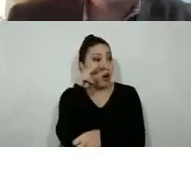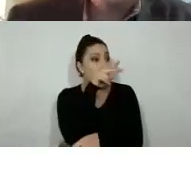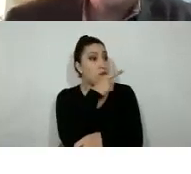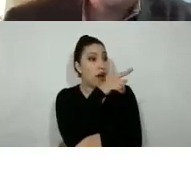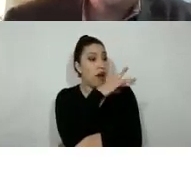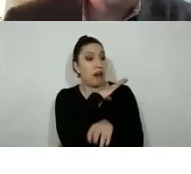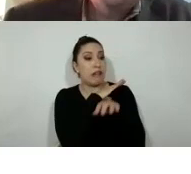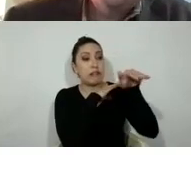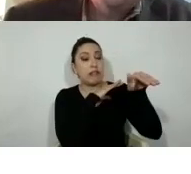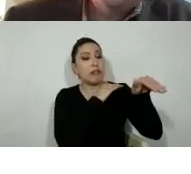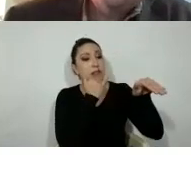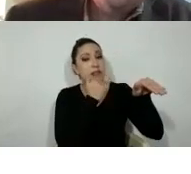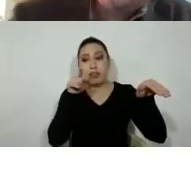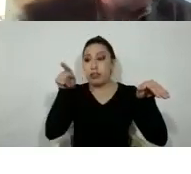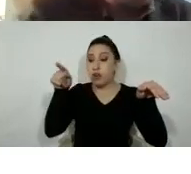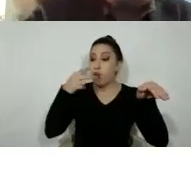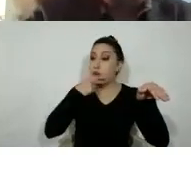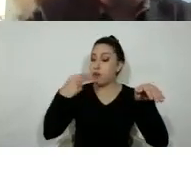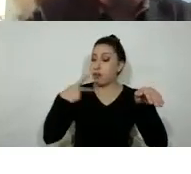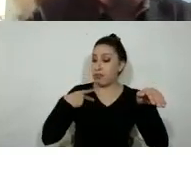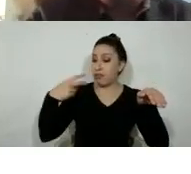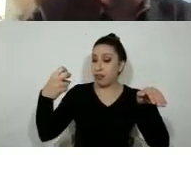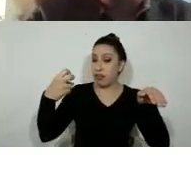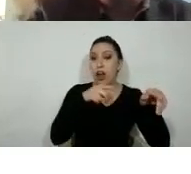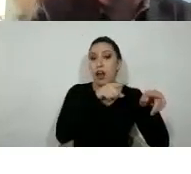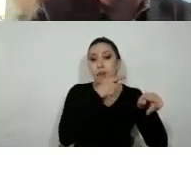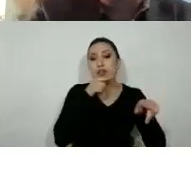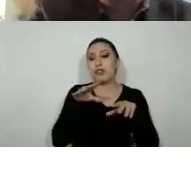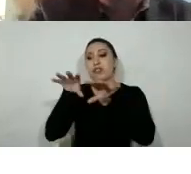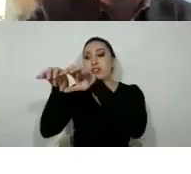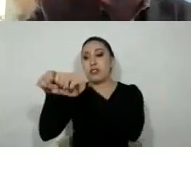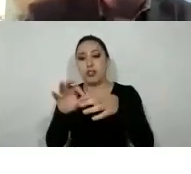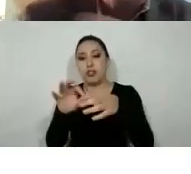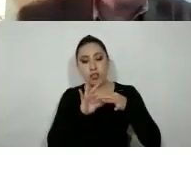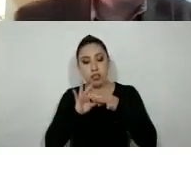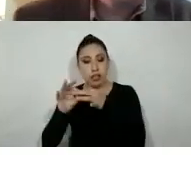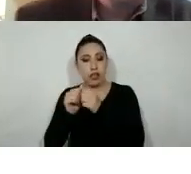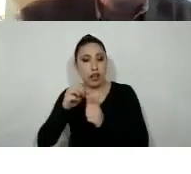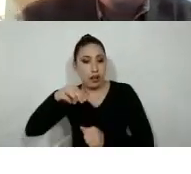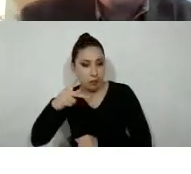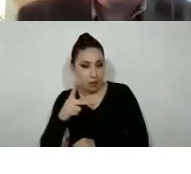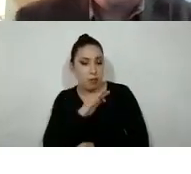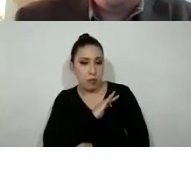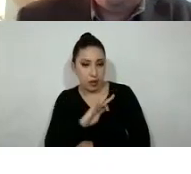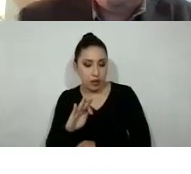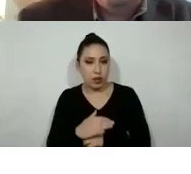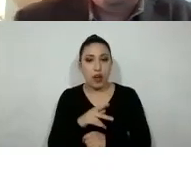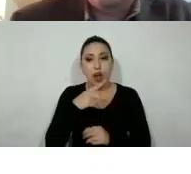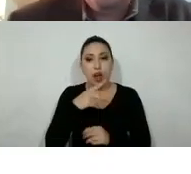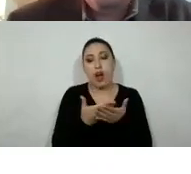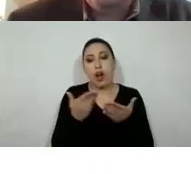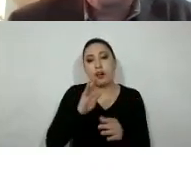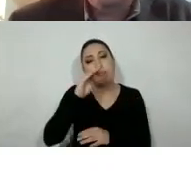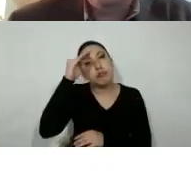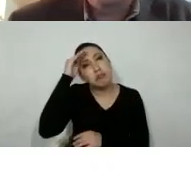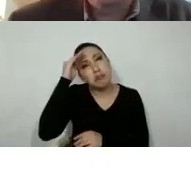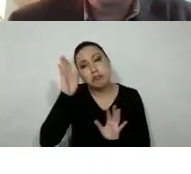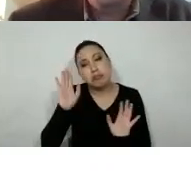la detiene y se la lleva al Ministerio Público y la entrega. Y si pensamos en ciudades, ¿no?, de